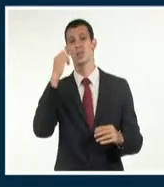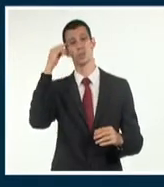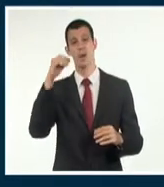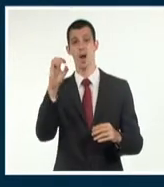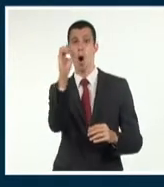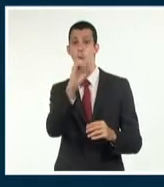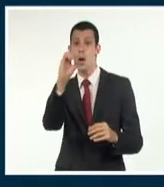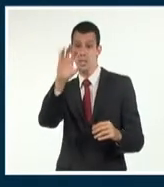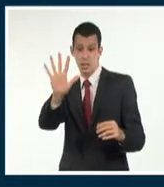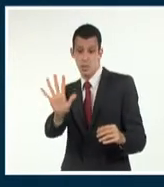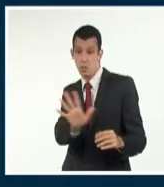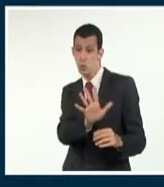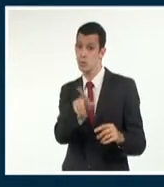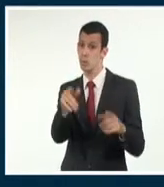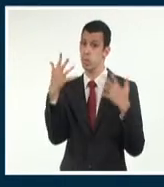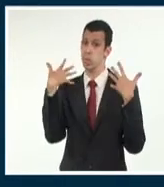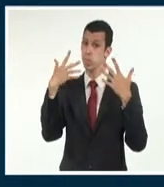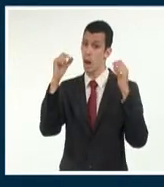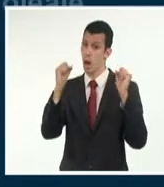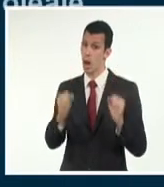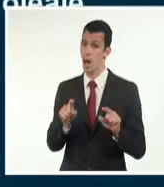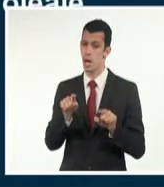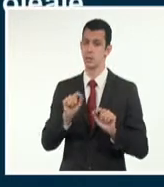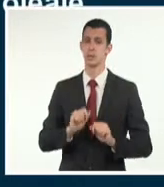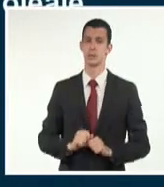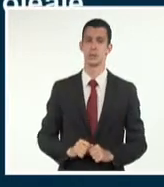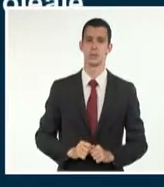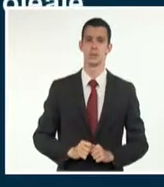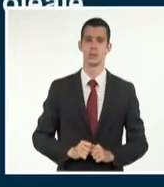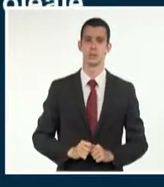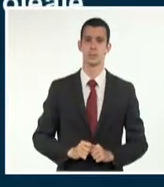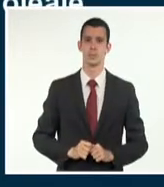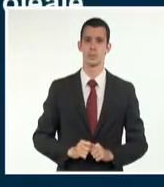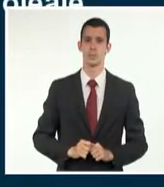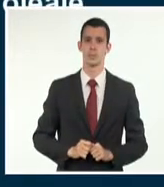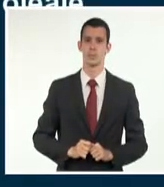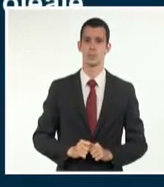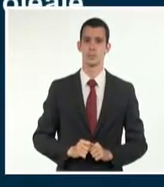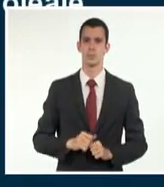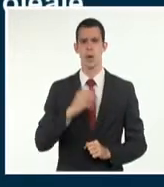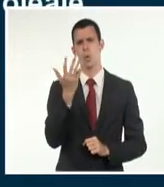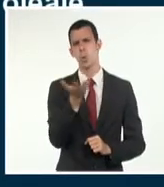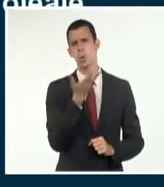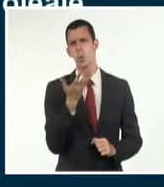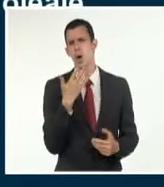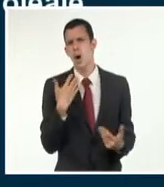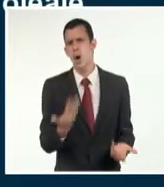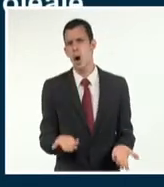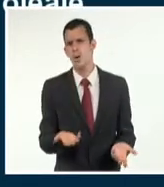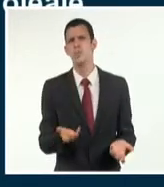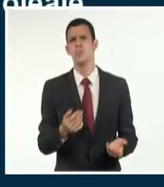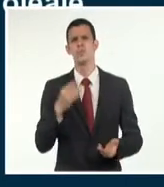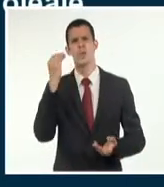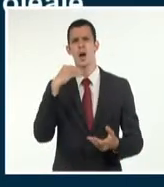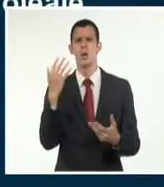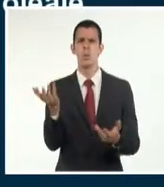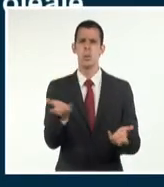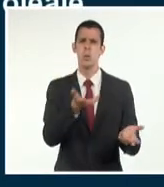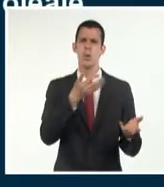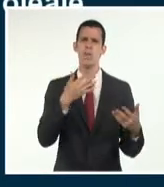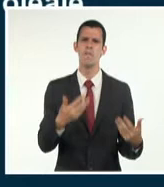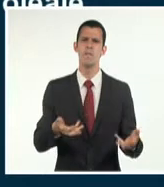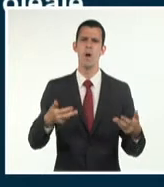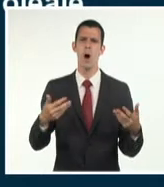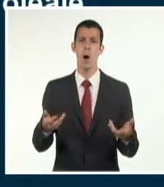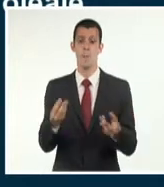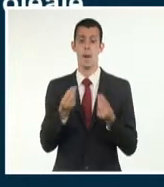algún punto del interior pudieran llegar a ser superiores. Esto combinado con vientos variables débiles nos va a dar prácticamente una sensación de calor mucho más elevada que